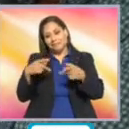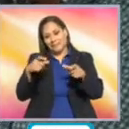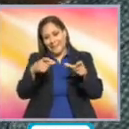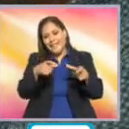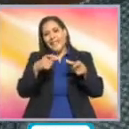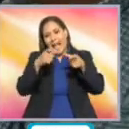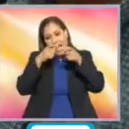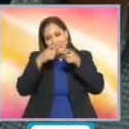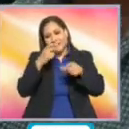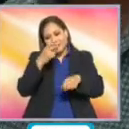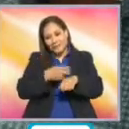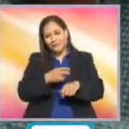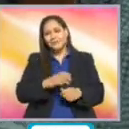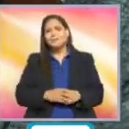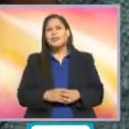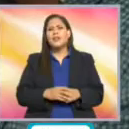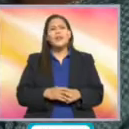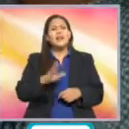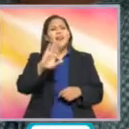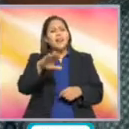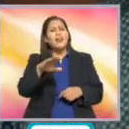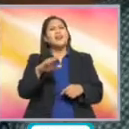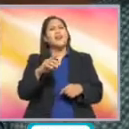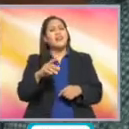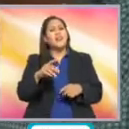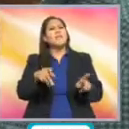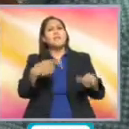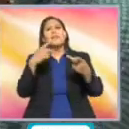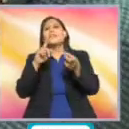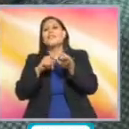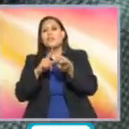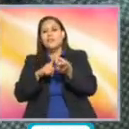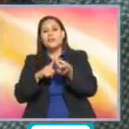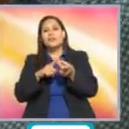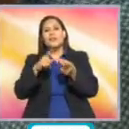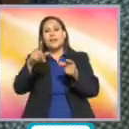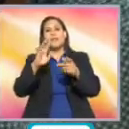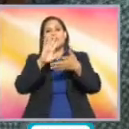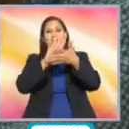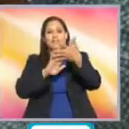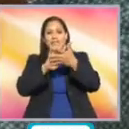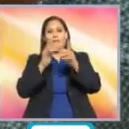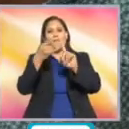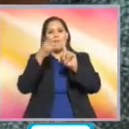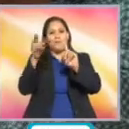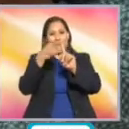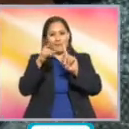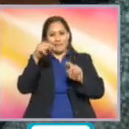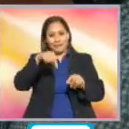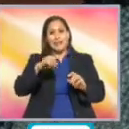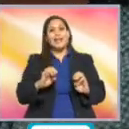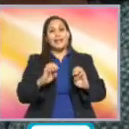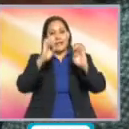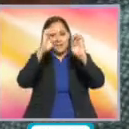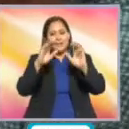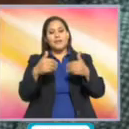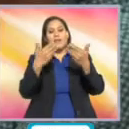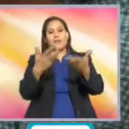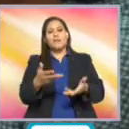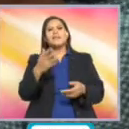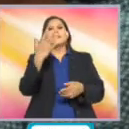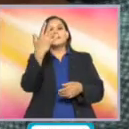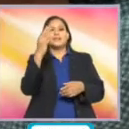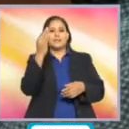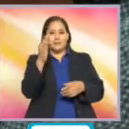aquí. Oiga, pero ¿dónde comenzó a venderlas? En el zaguán. De aquí del edificio de 5 de